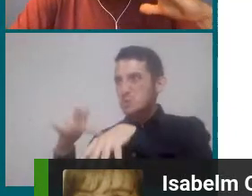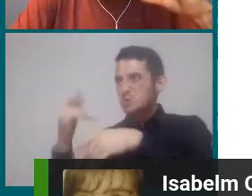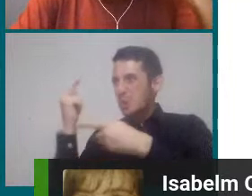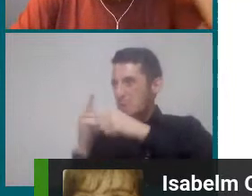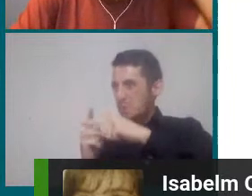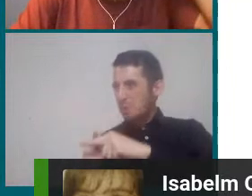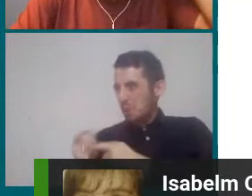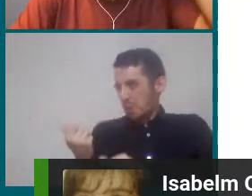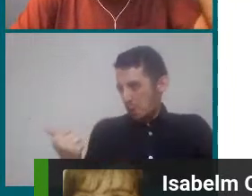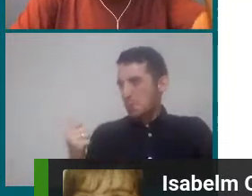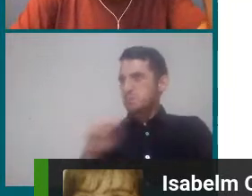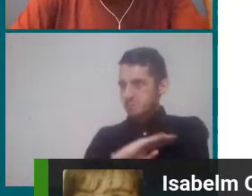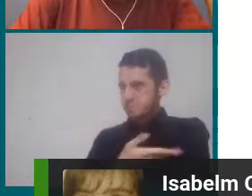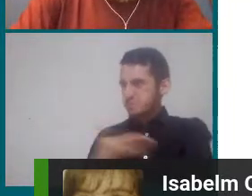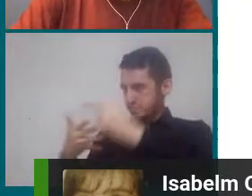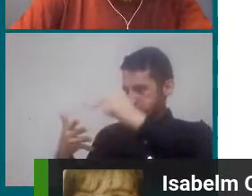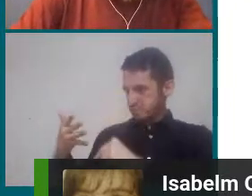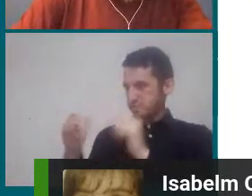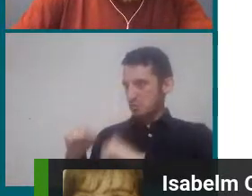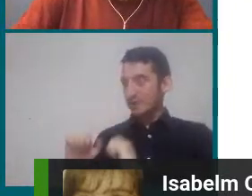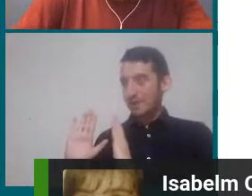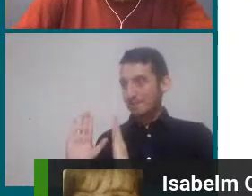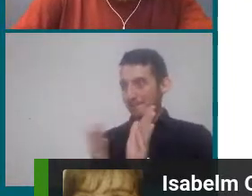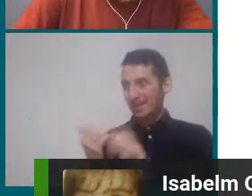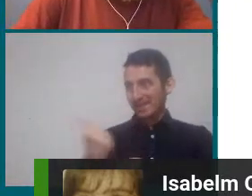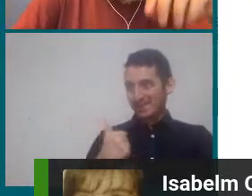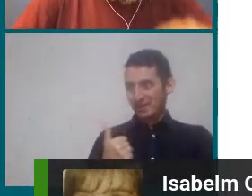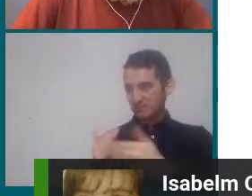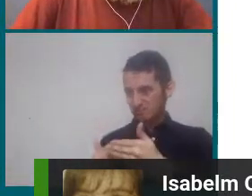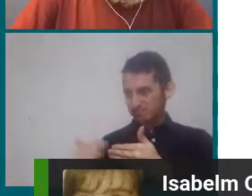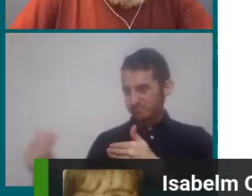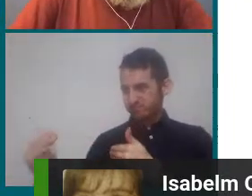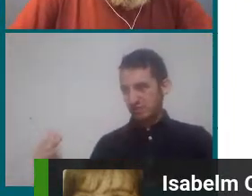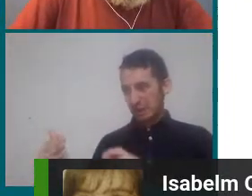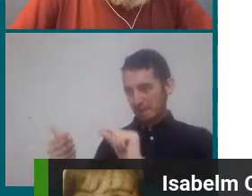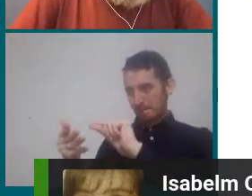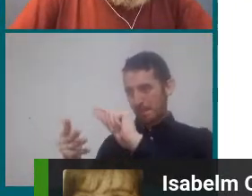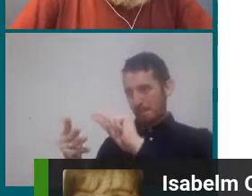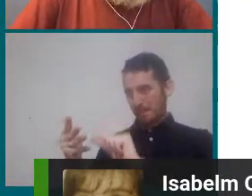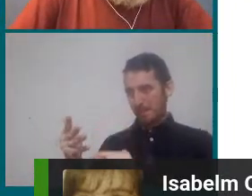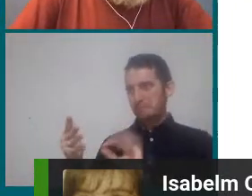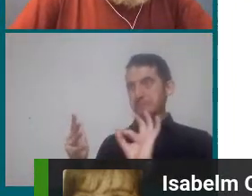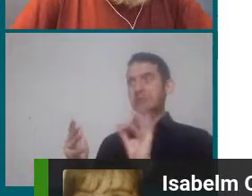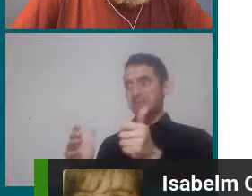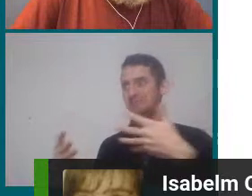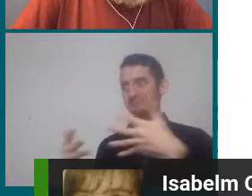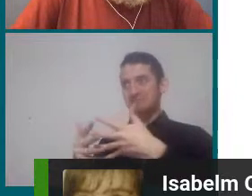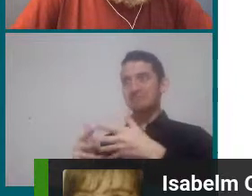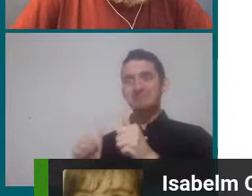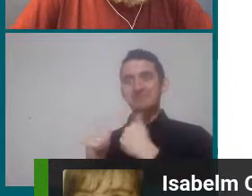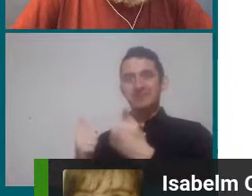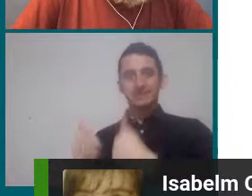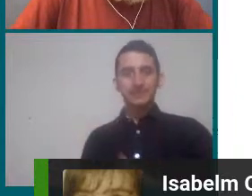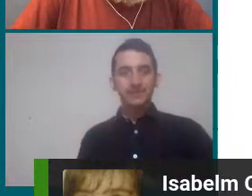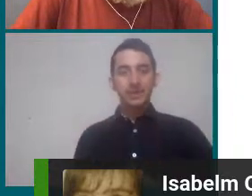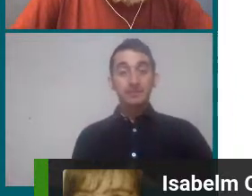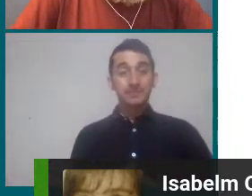o planes de trabajo que podamos seguir hacia adelante. Mira, dice Isabel